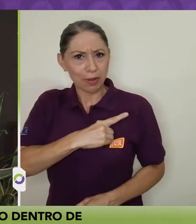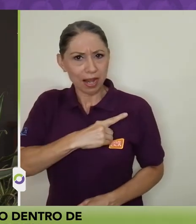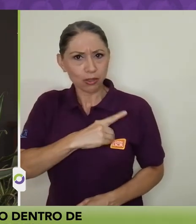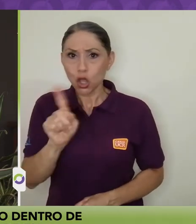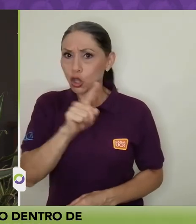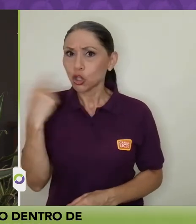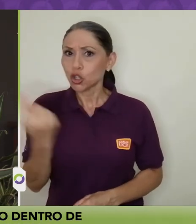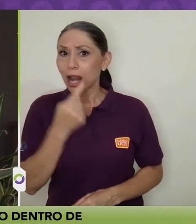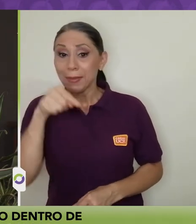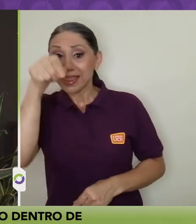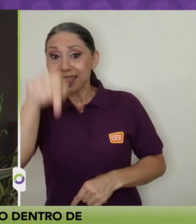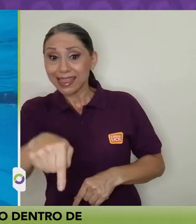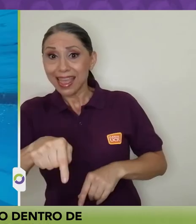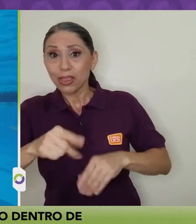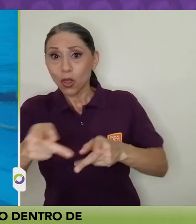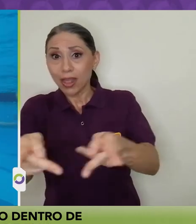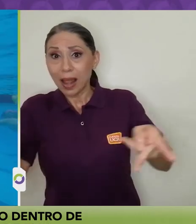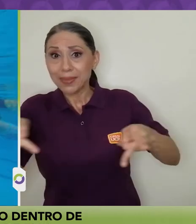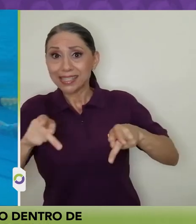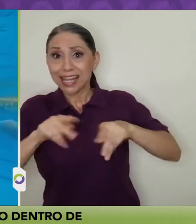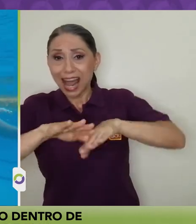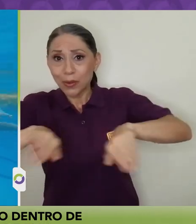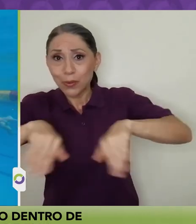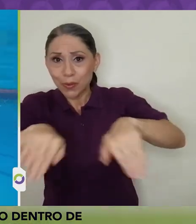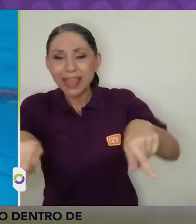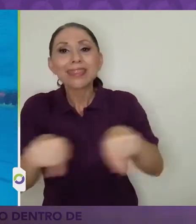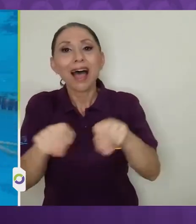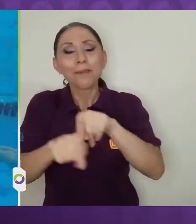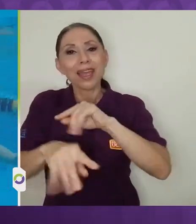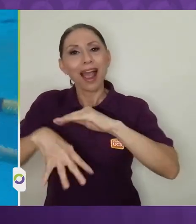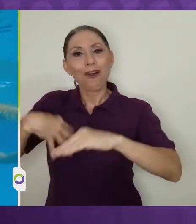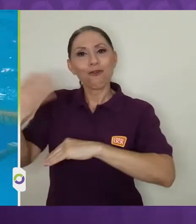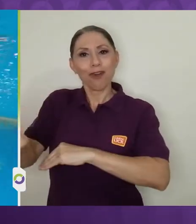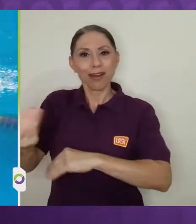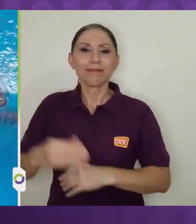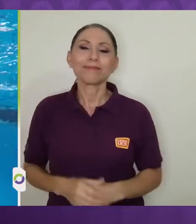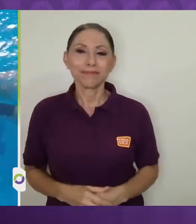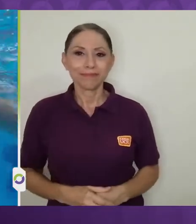no solamente dentro de la piscina, sino afuera de ella.